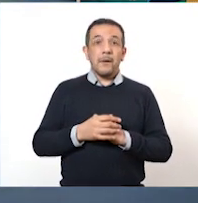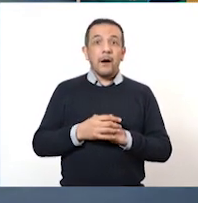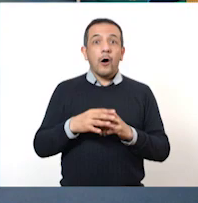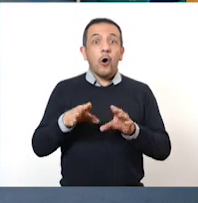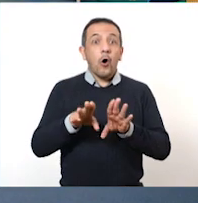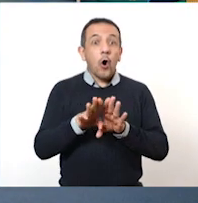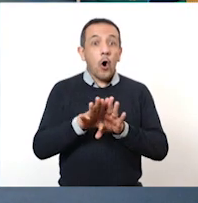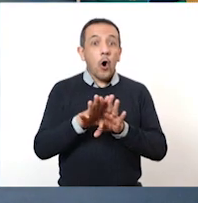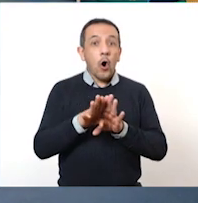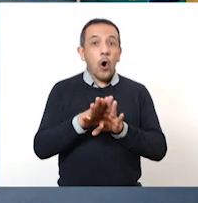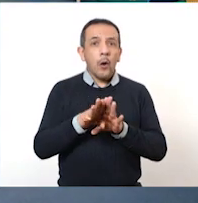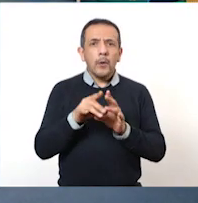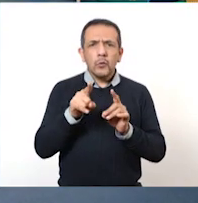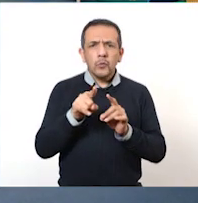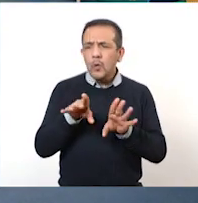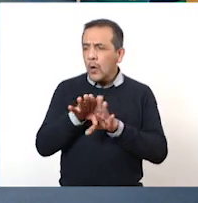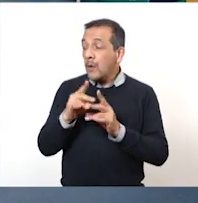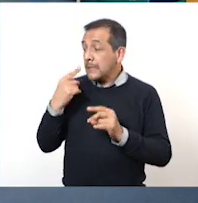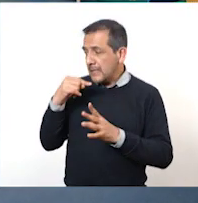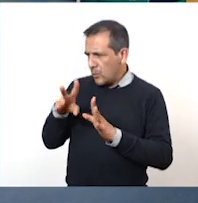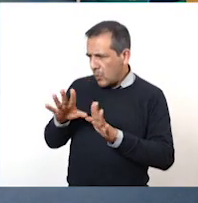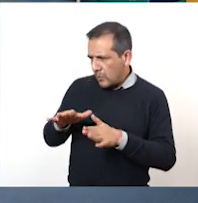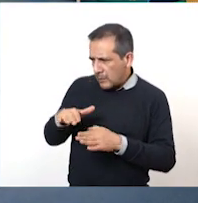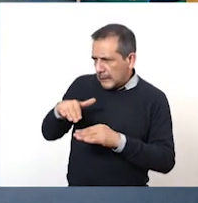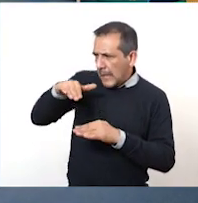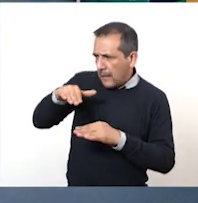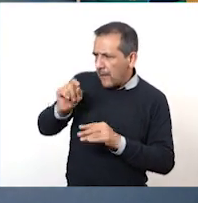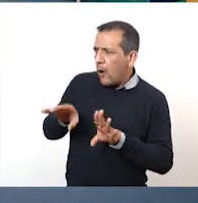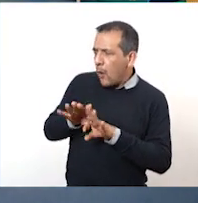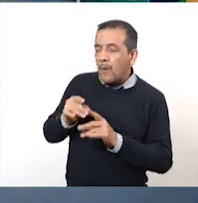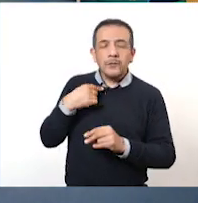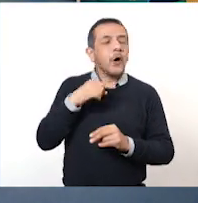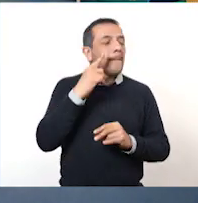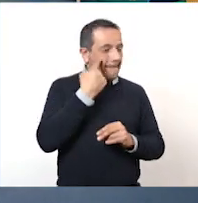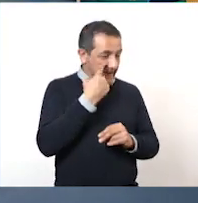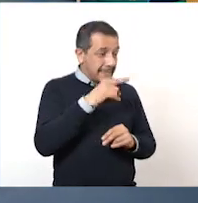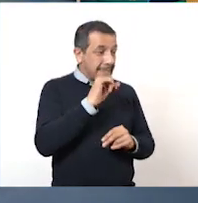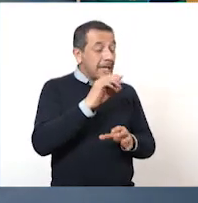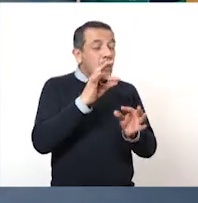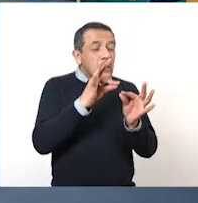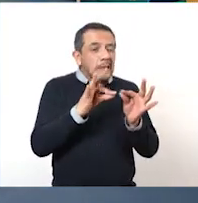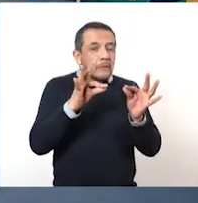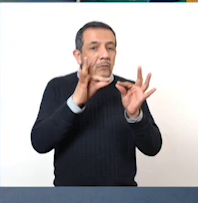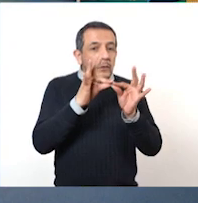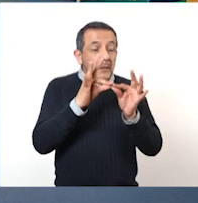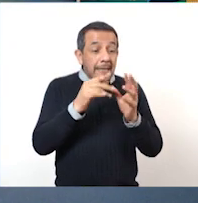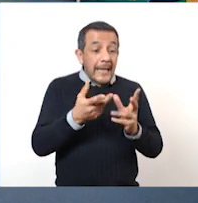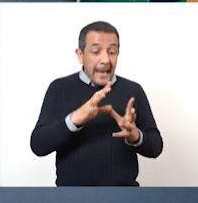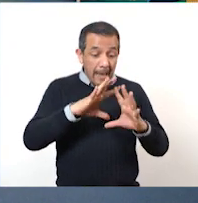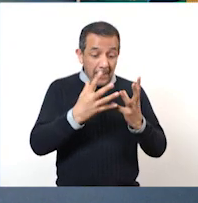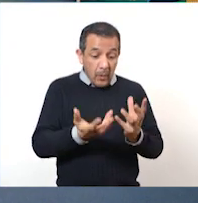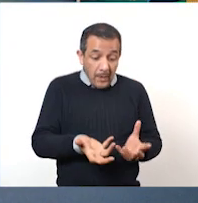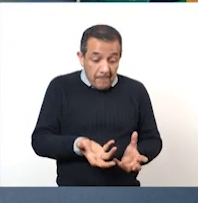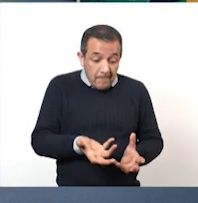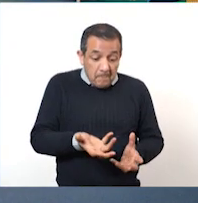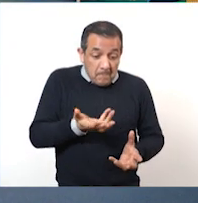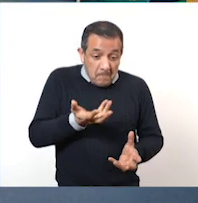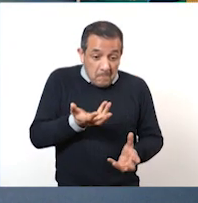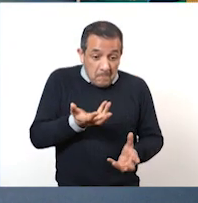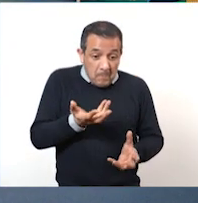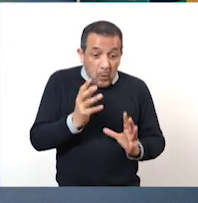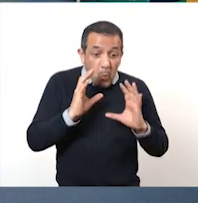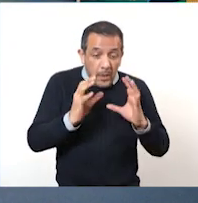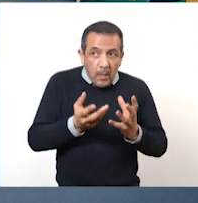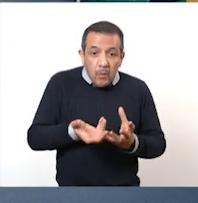Ahí está. ¿Cómo lo logras, Natalia? ¿Elevas un poquito? Exactamente. Aquí la cuestión es elevar un poco la pelota, lanzarla